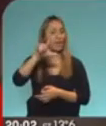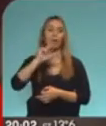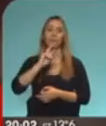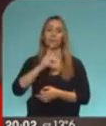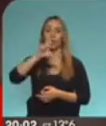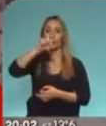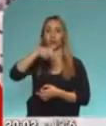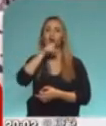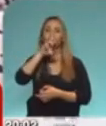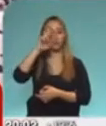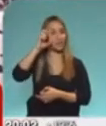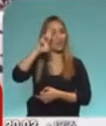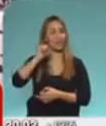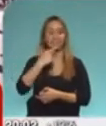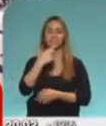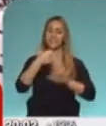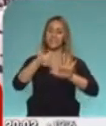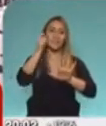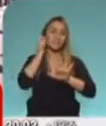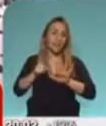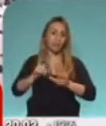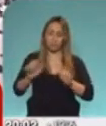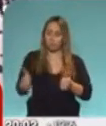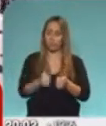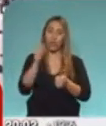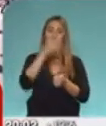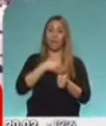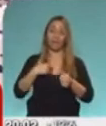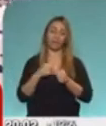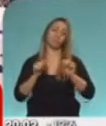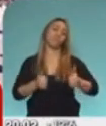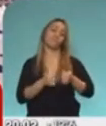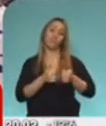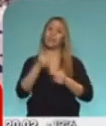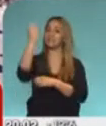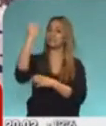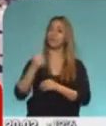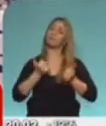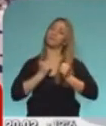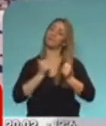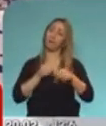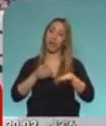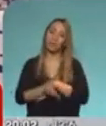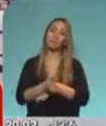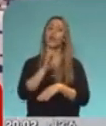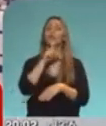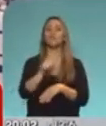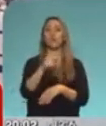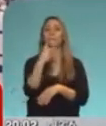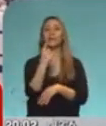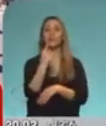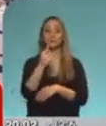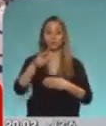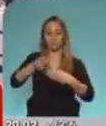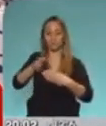estaba parado junto a sus padres en el semáforo, esperando para cruzar Ruta 21 por Soldado